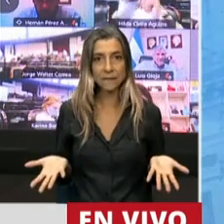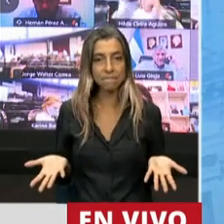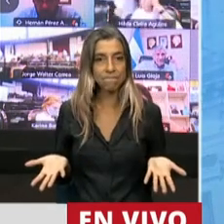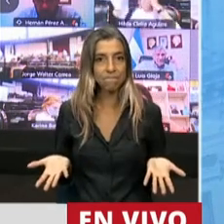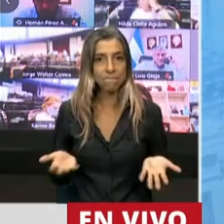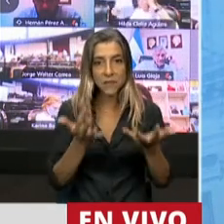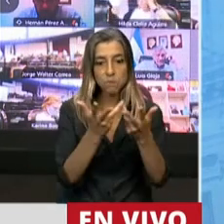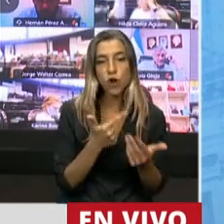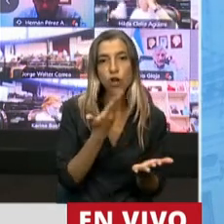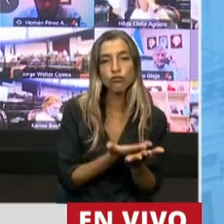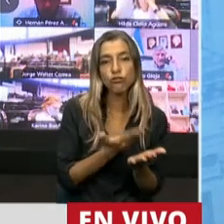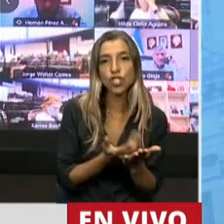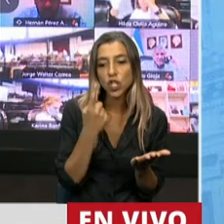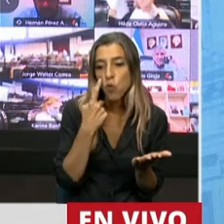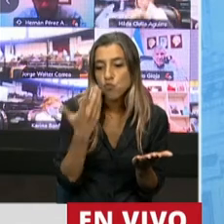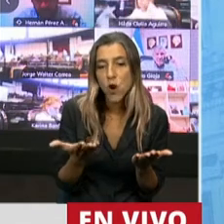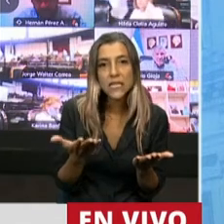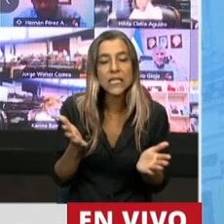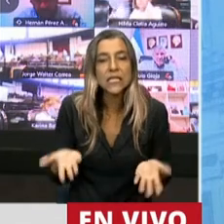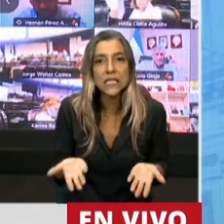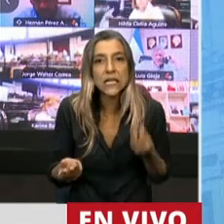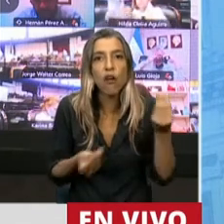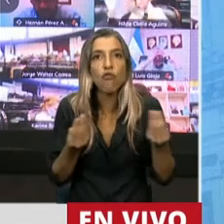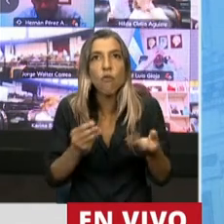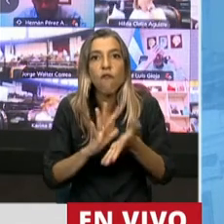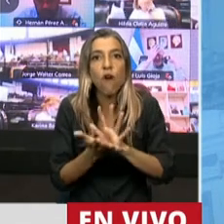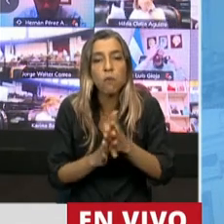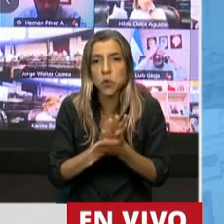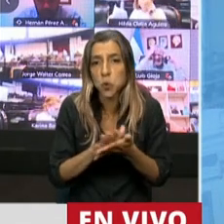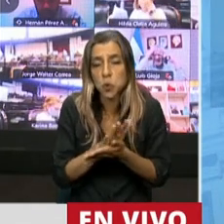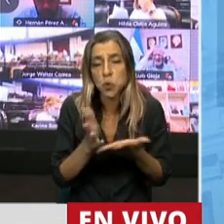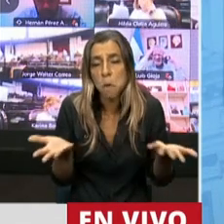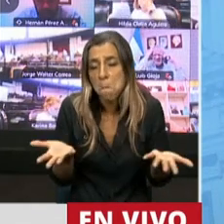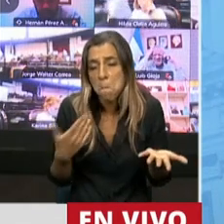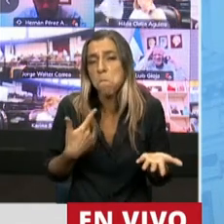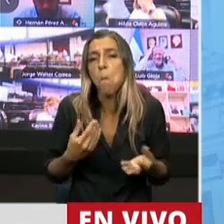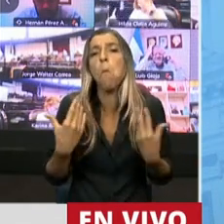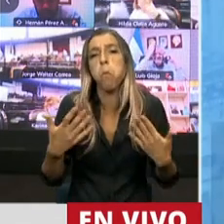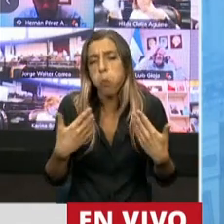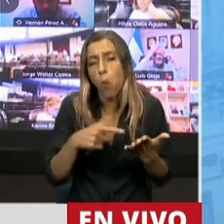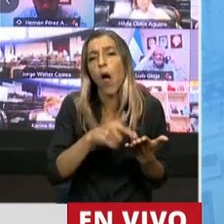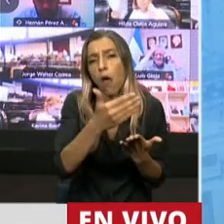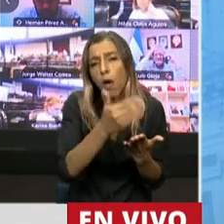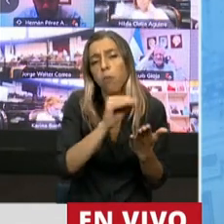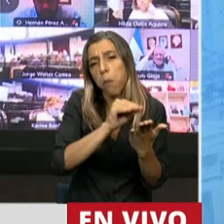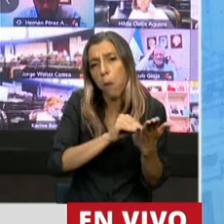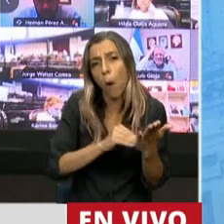este proyecto. Declarar capitales alternas a 24